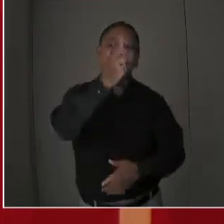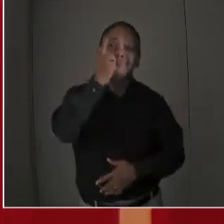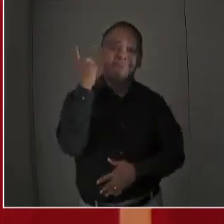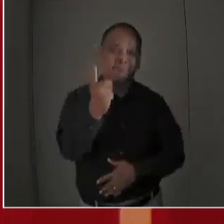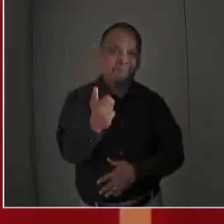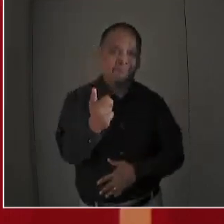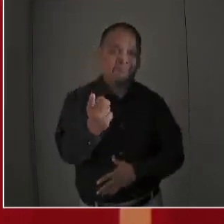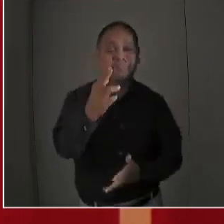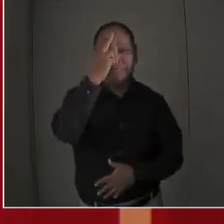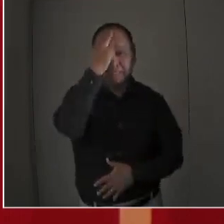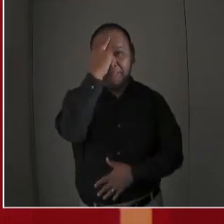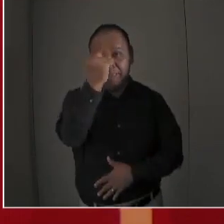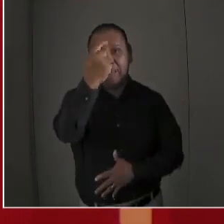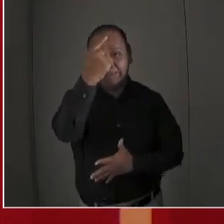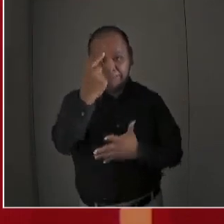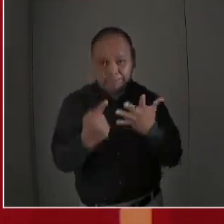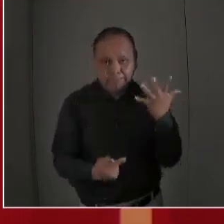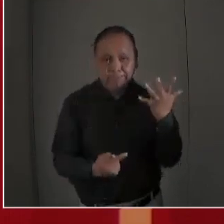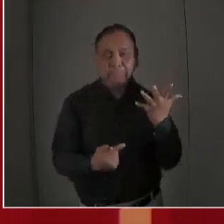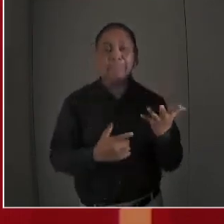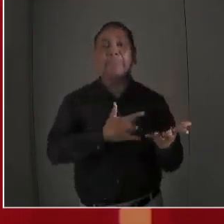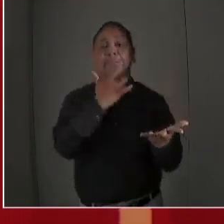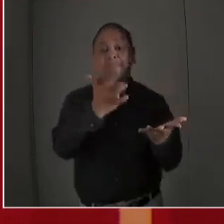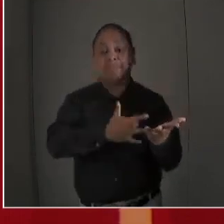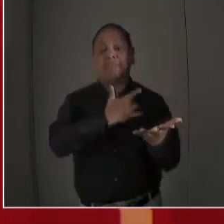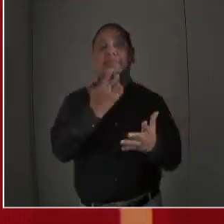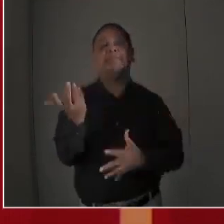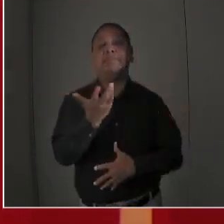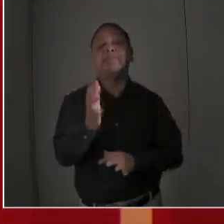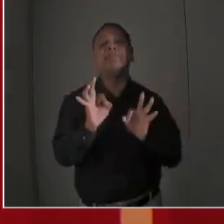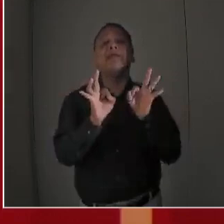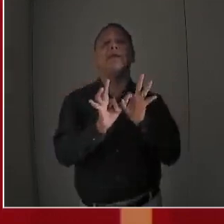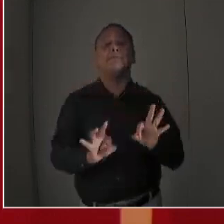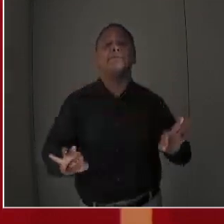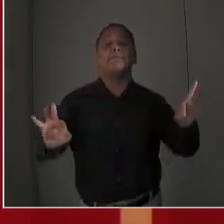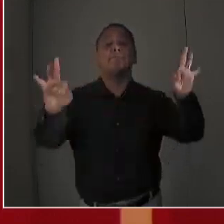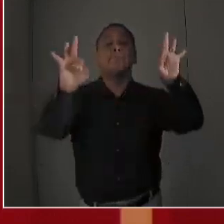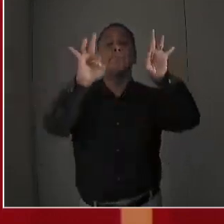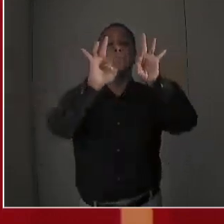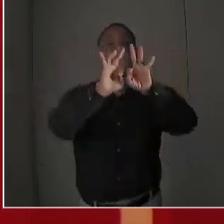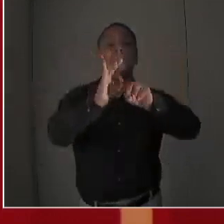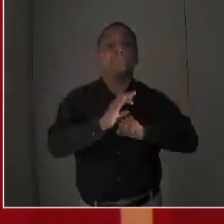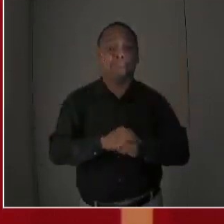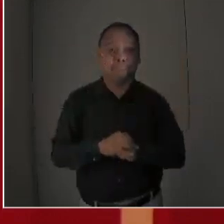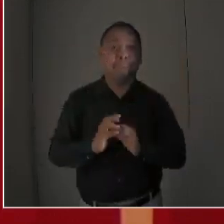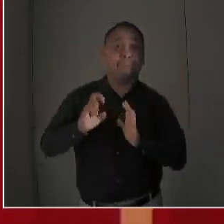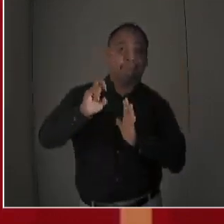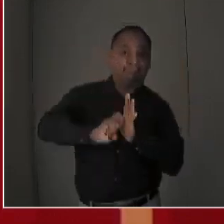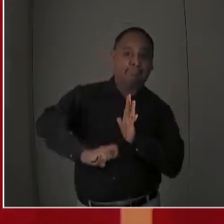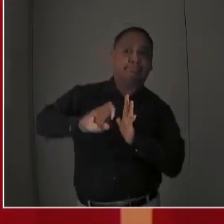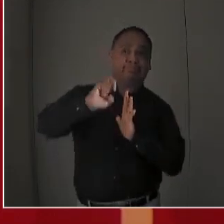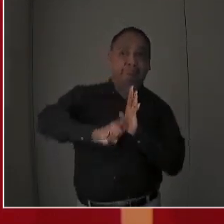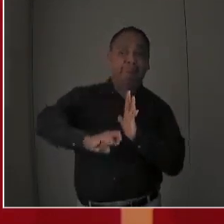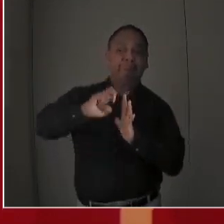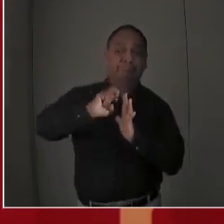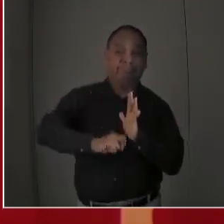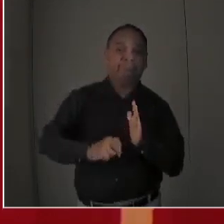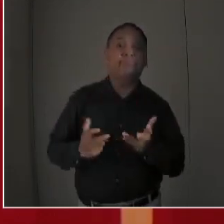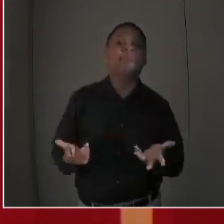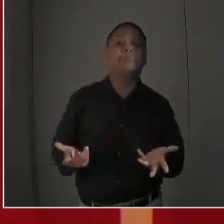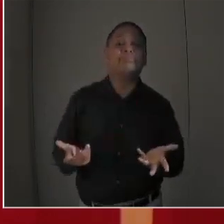son las razones por las cuales consideramos fundamental una reforma profunda al Poder